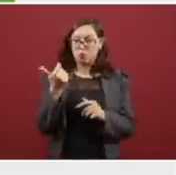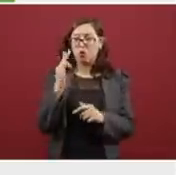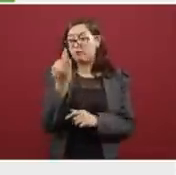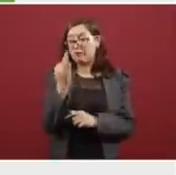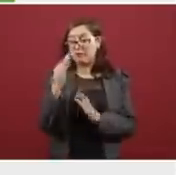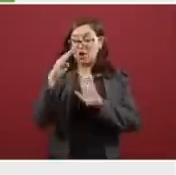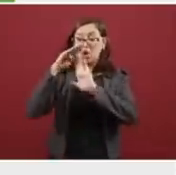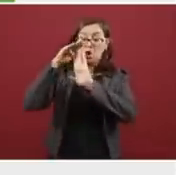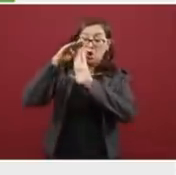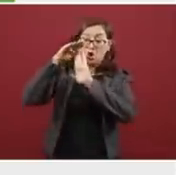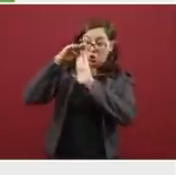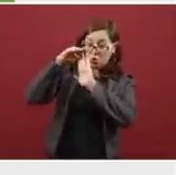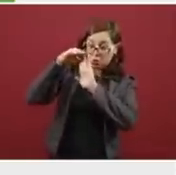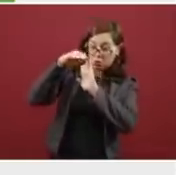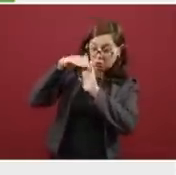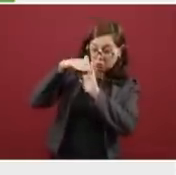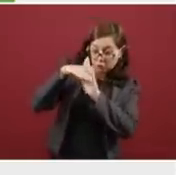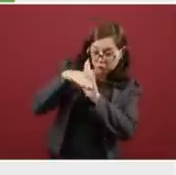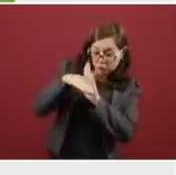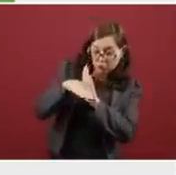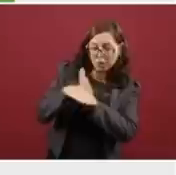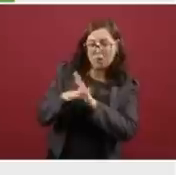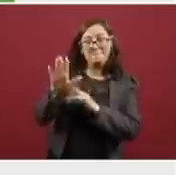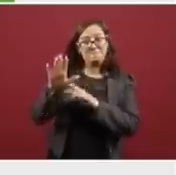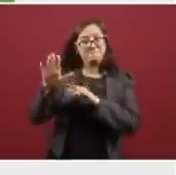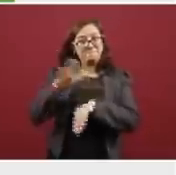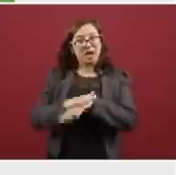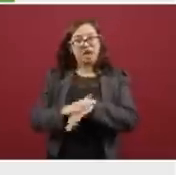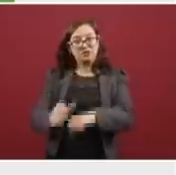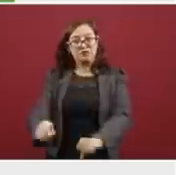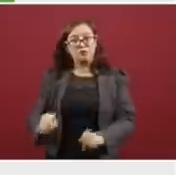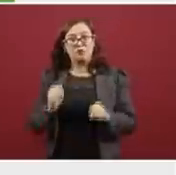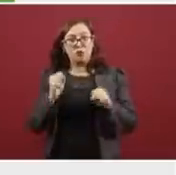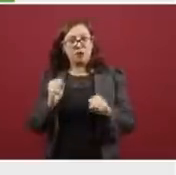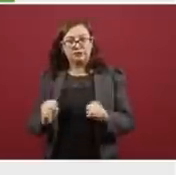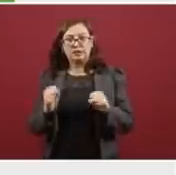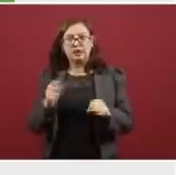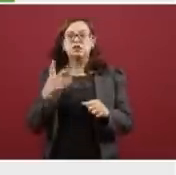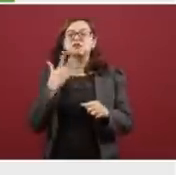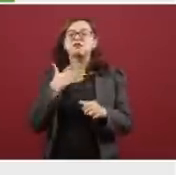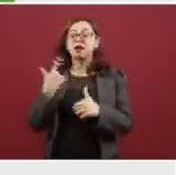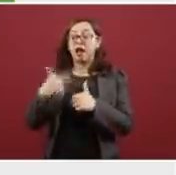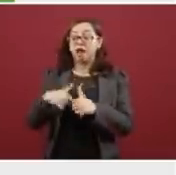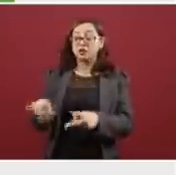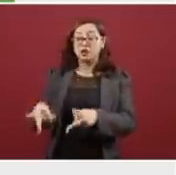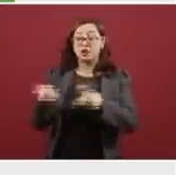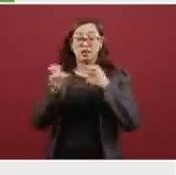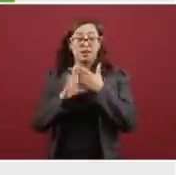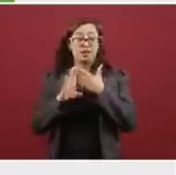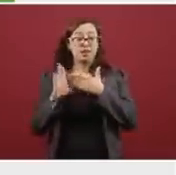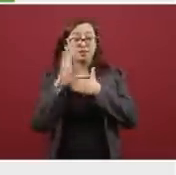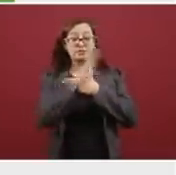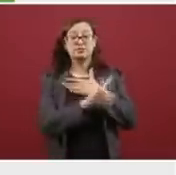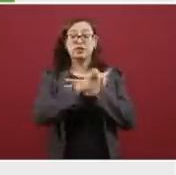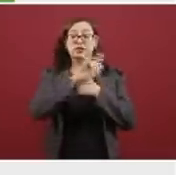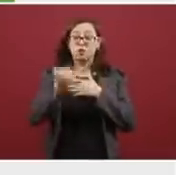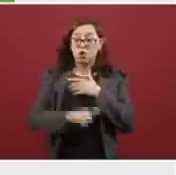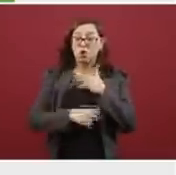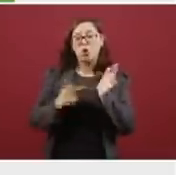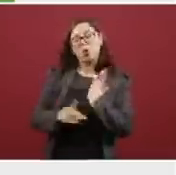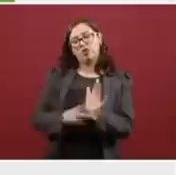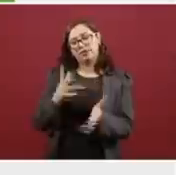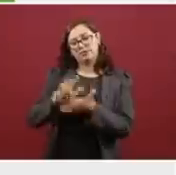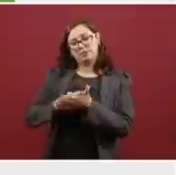febrero cuando estaba el combate frontal algo así col otra vez se volvió a ensanchar este es el